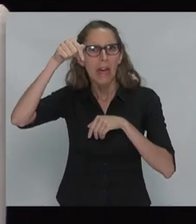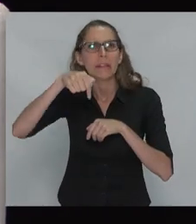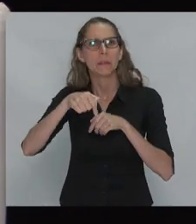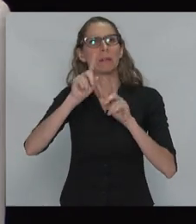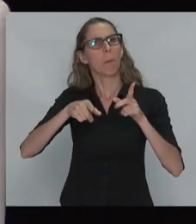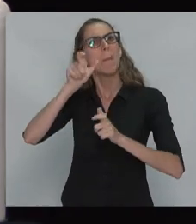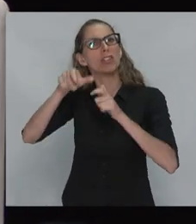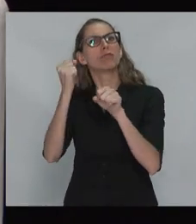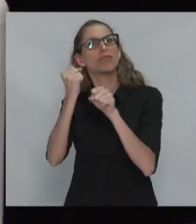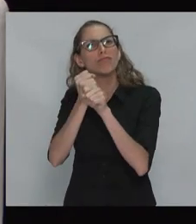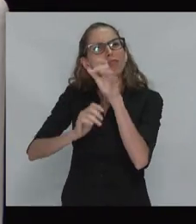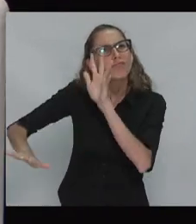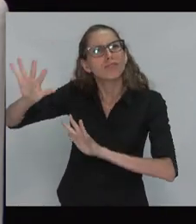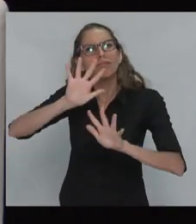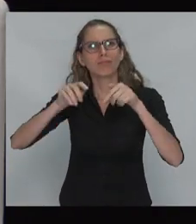organizadores.